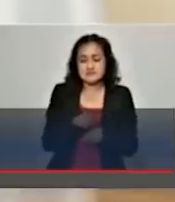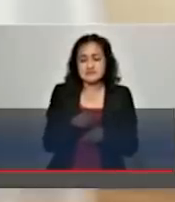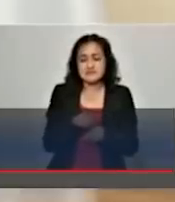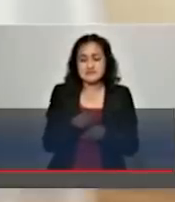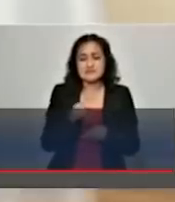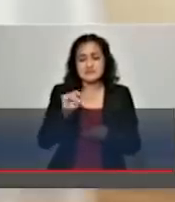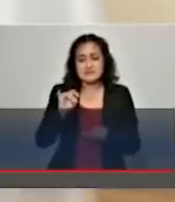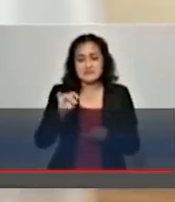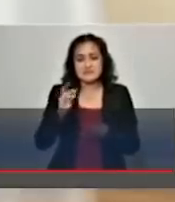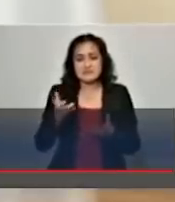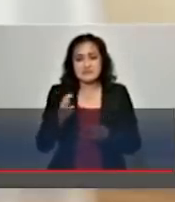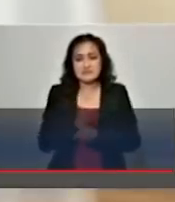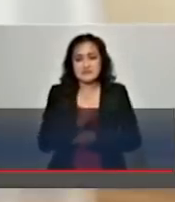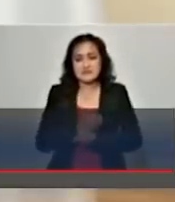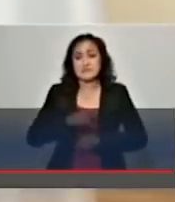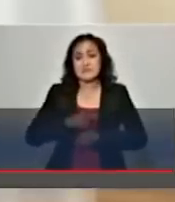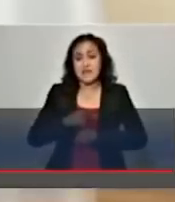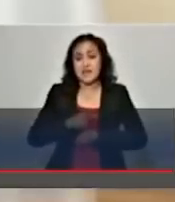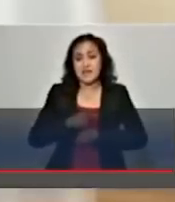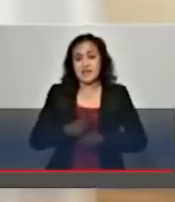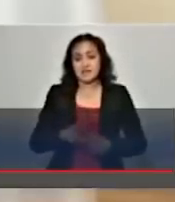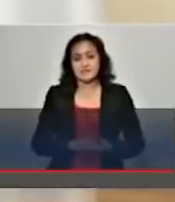sin riesgos